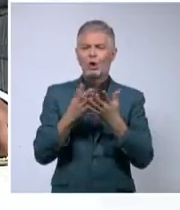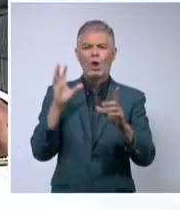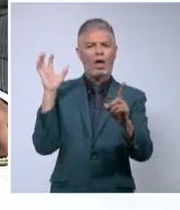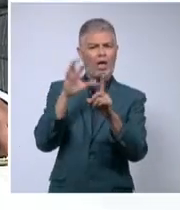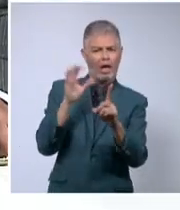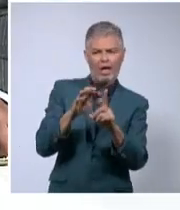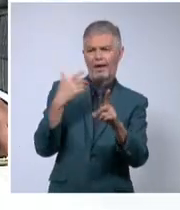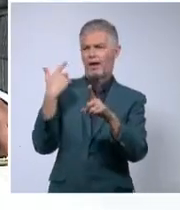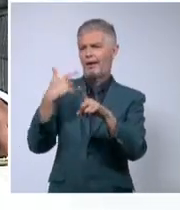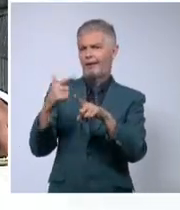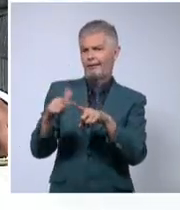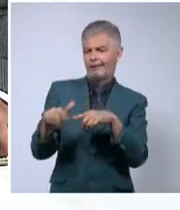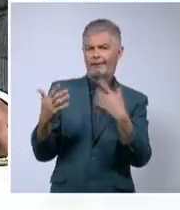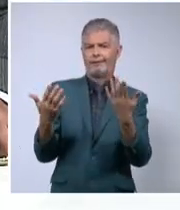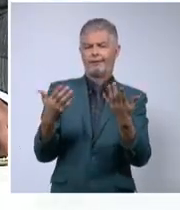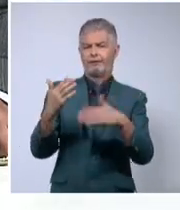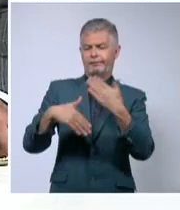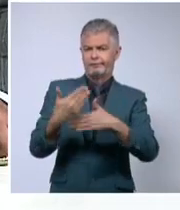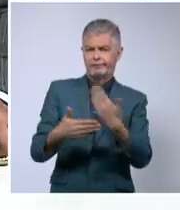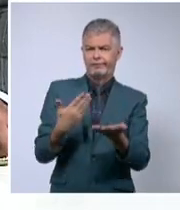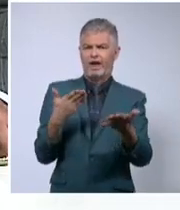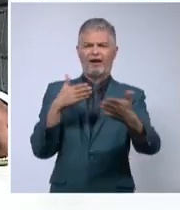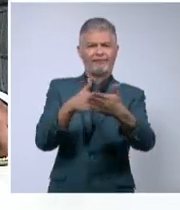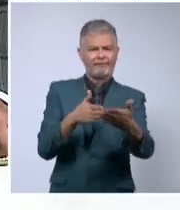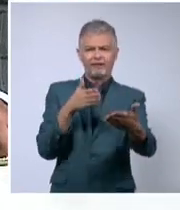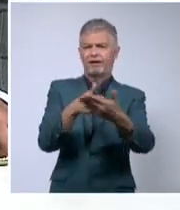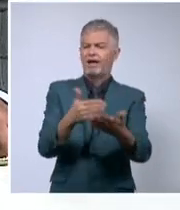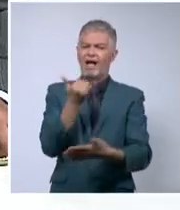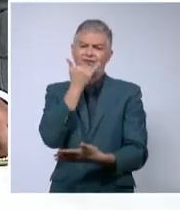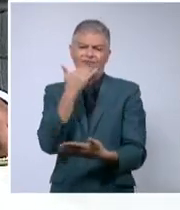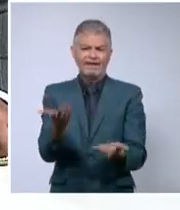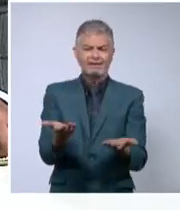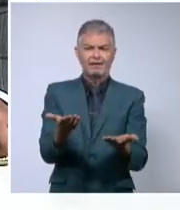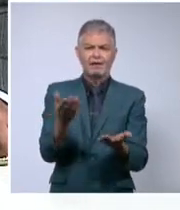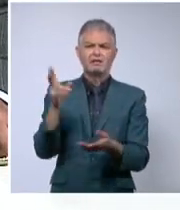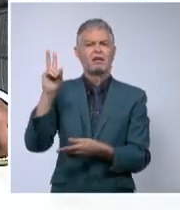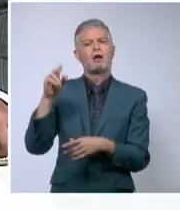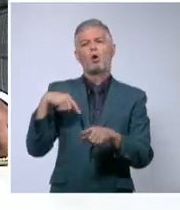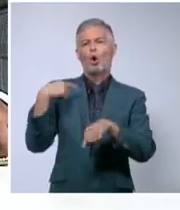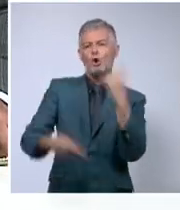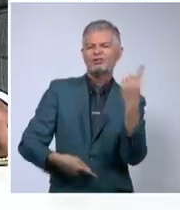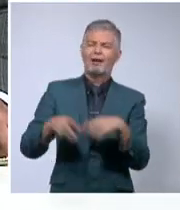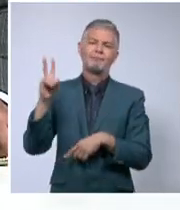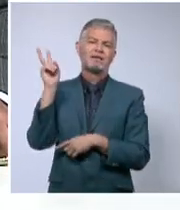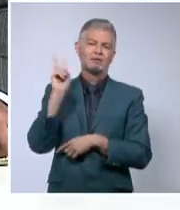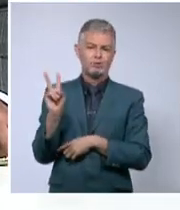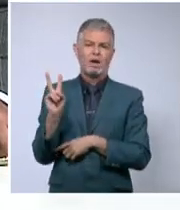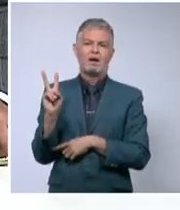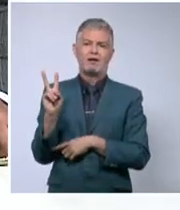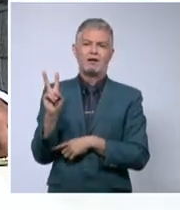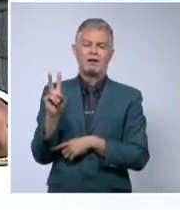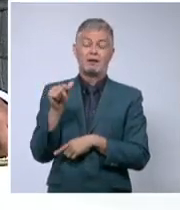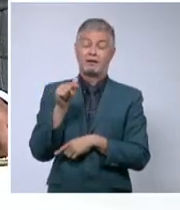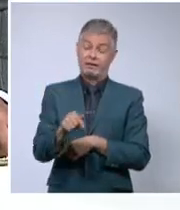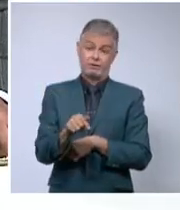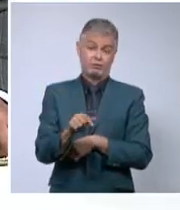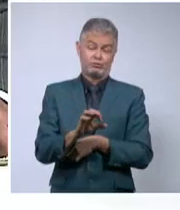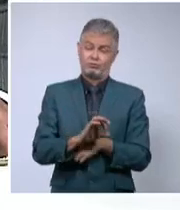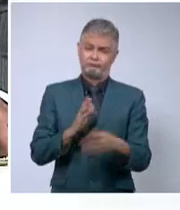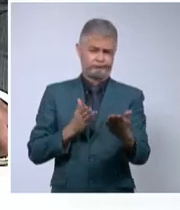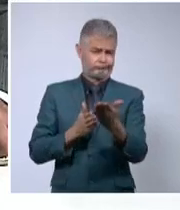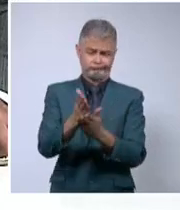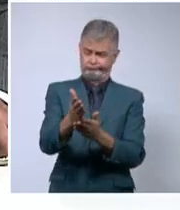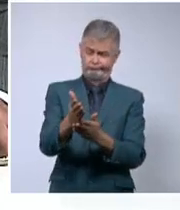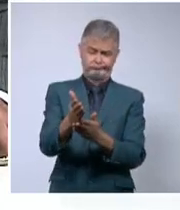y los intentos de desestabilización contra el gobierno de Venezuela no cesarán pronto. Lo más probable es que nunca suceda. Pero